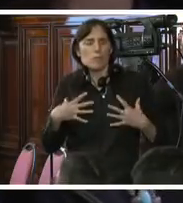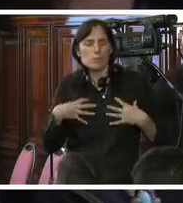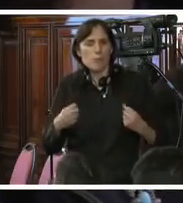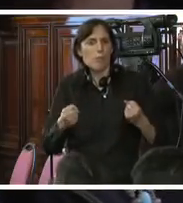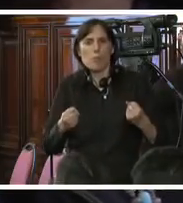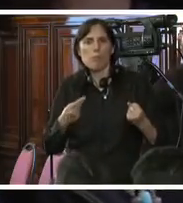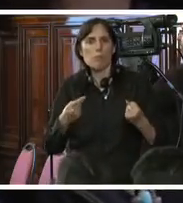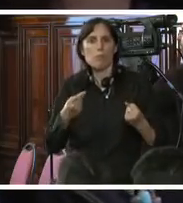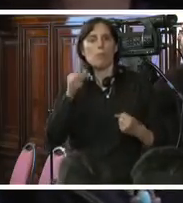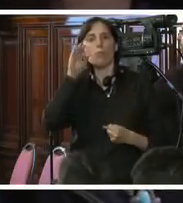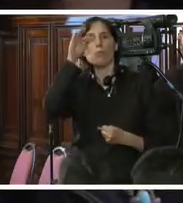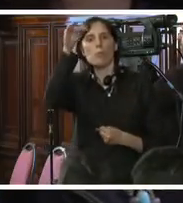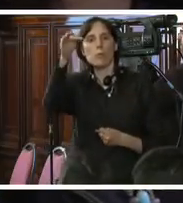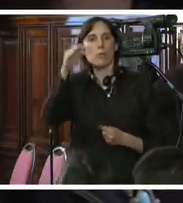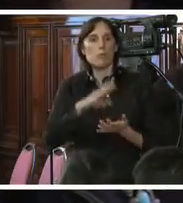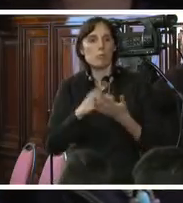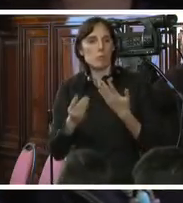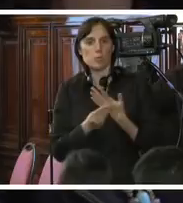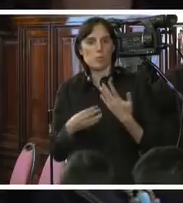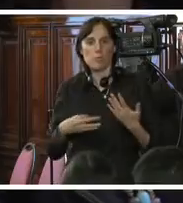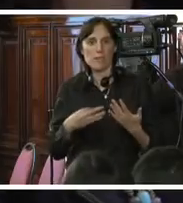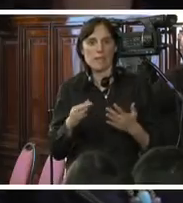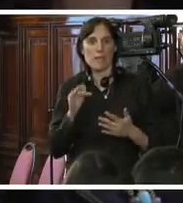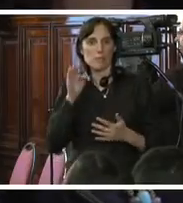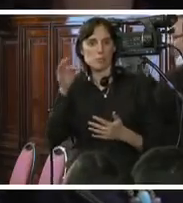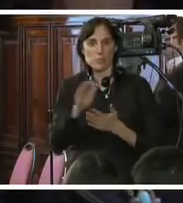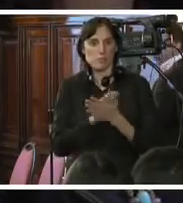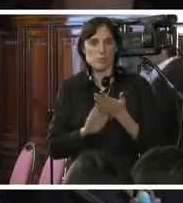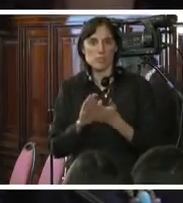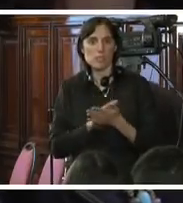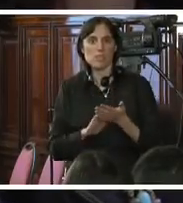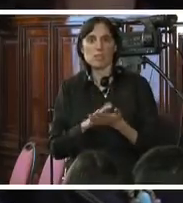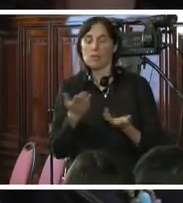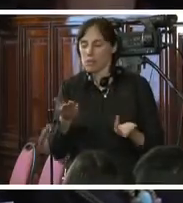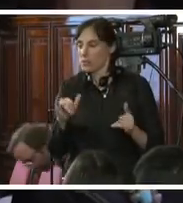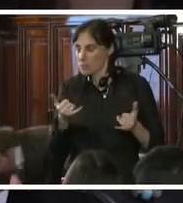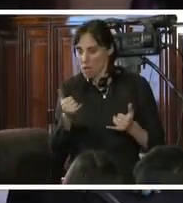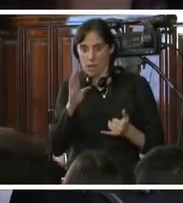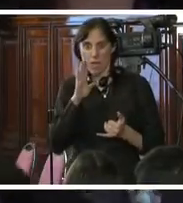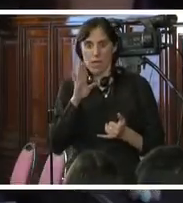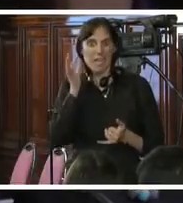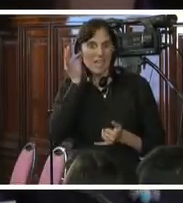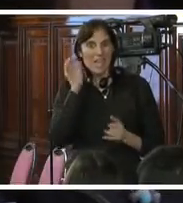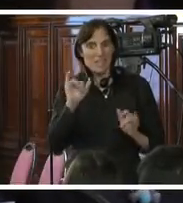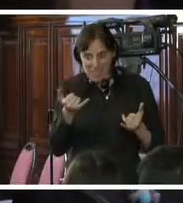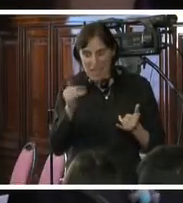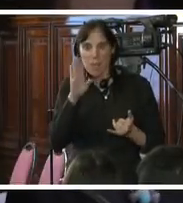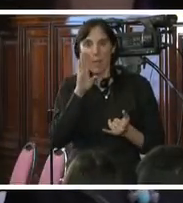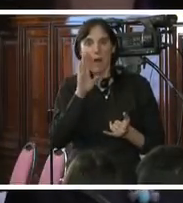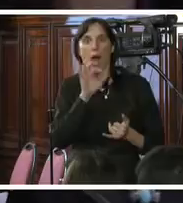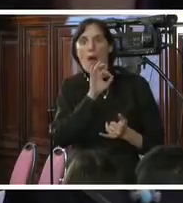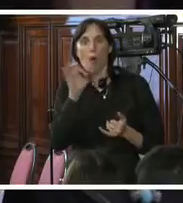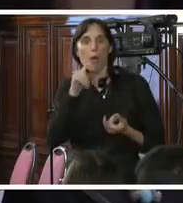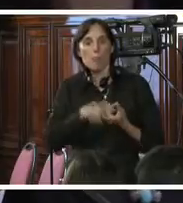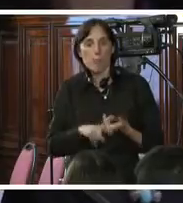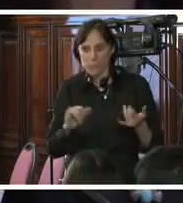No podemos seguir normalizando situaciones en donde niñas sean madres y/o esposas. No podemos normalizar la violencia que sufren.